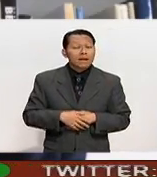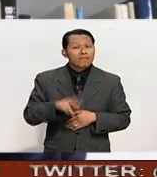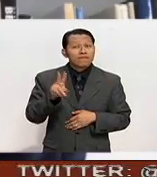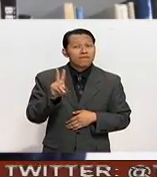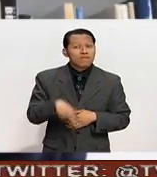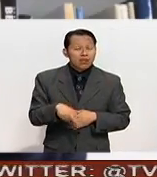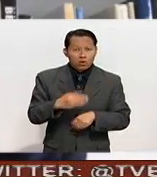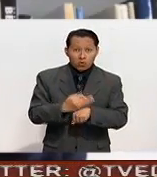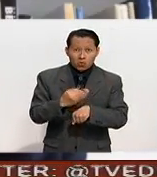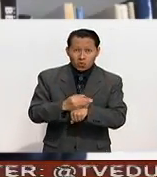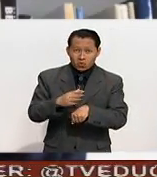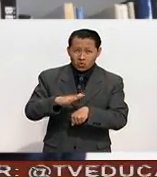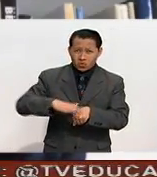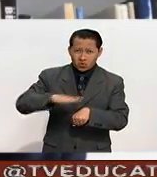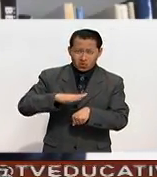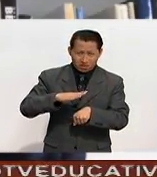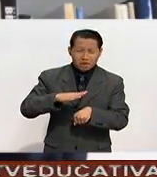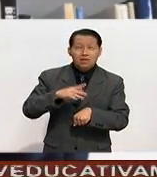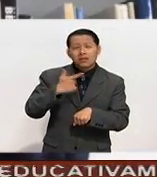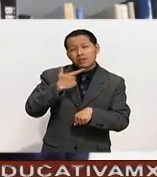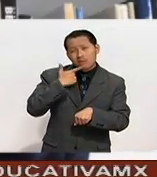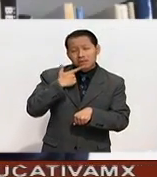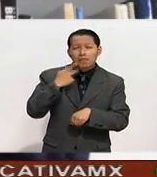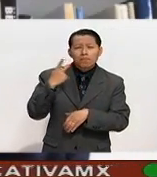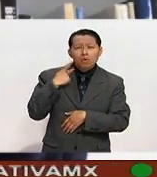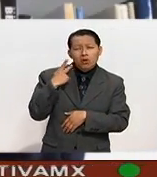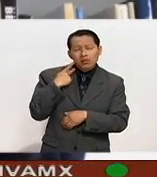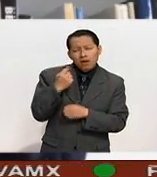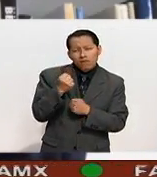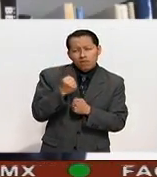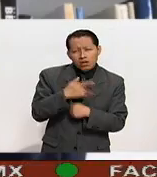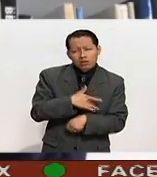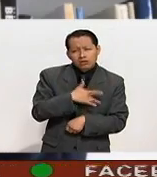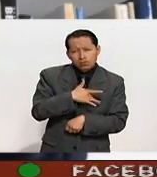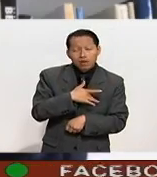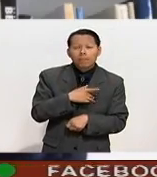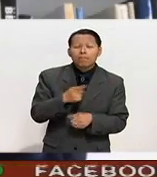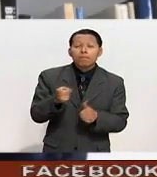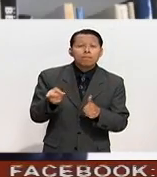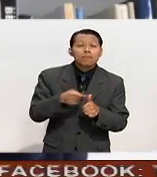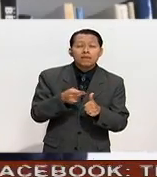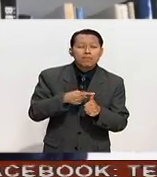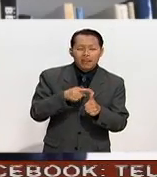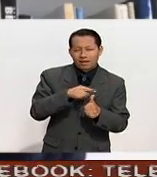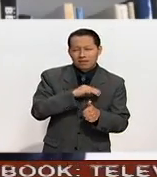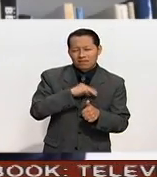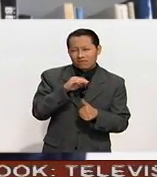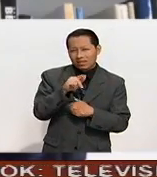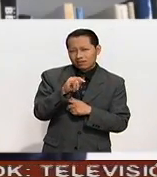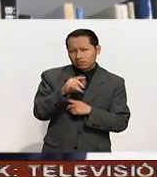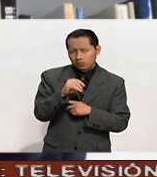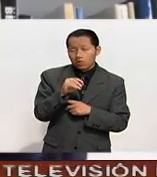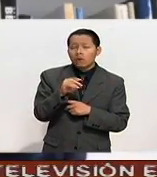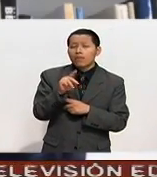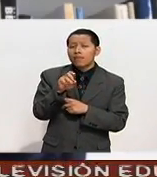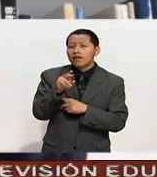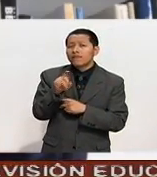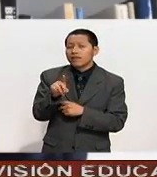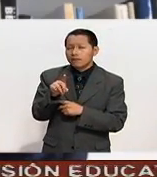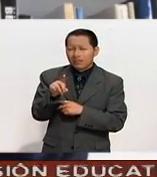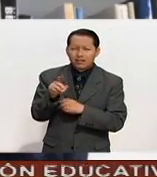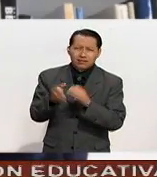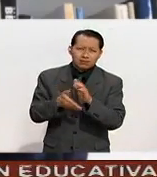conmoción política en el Reino Unido. De hecho, el primer ministro David Cameron, que se encontraba en